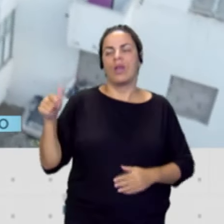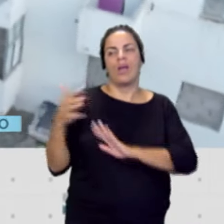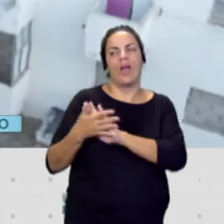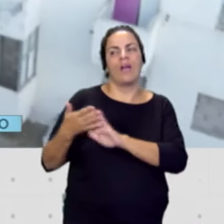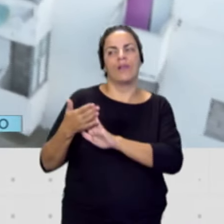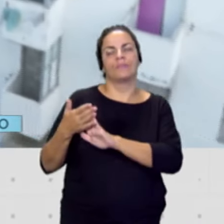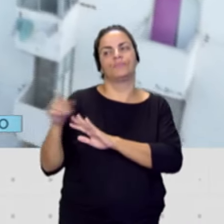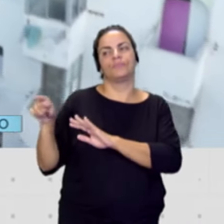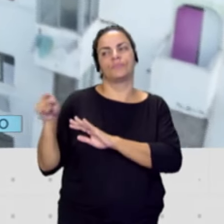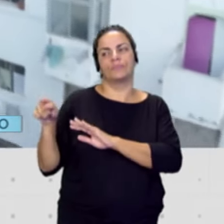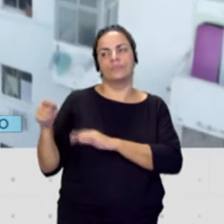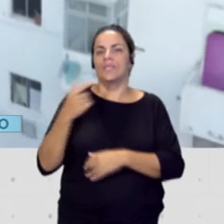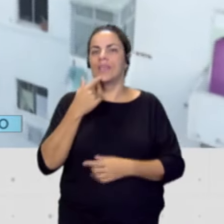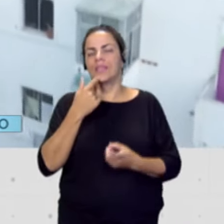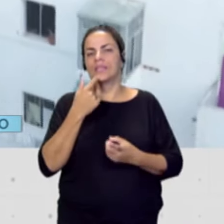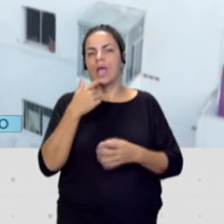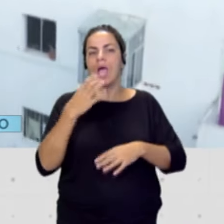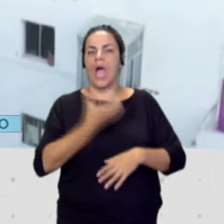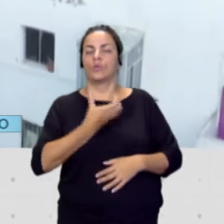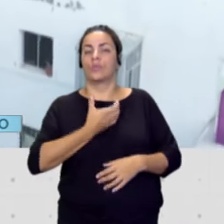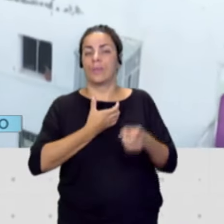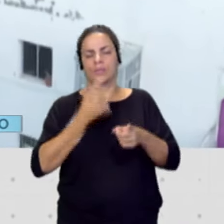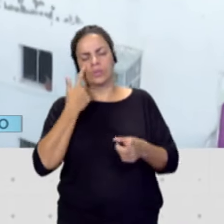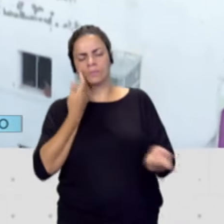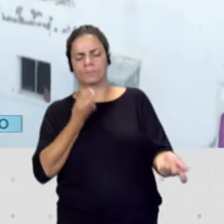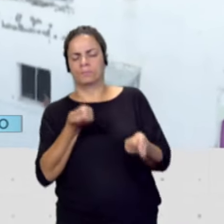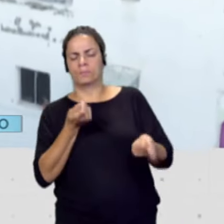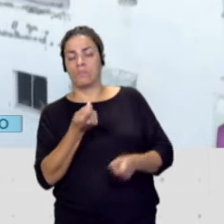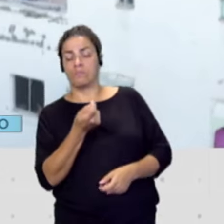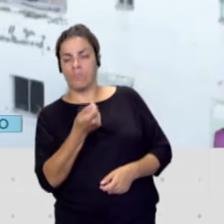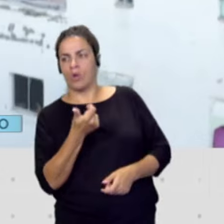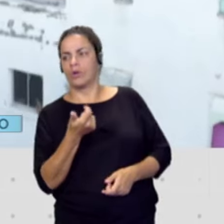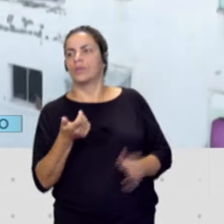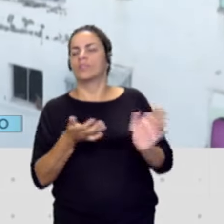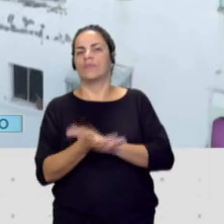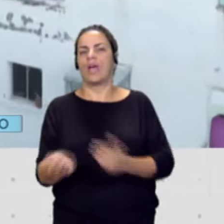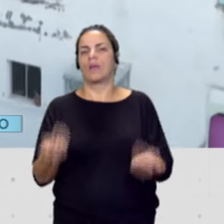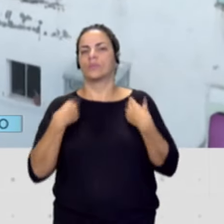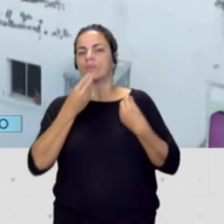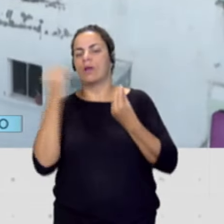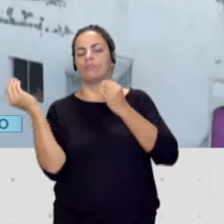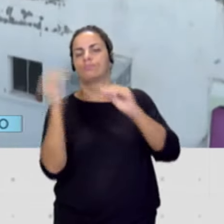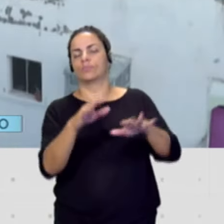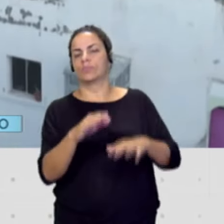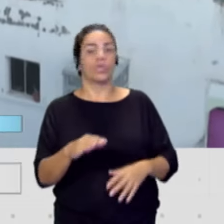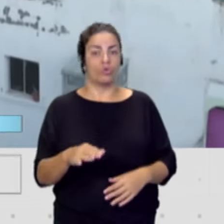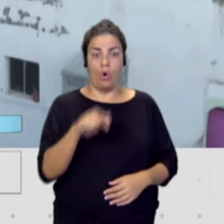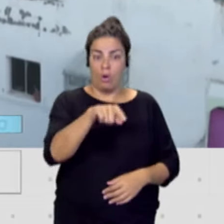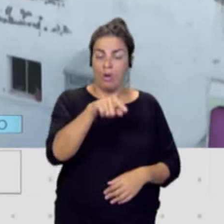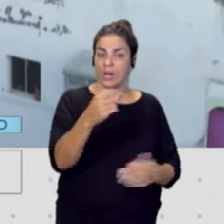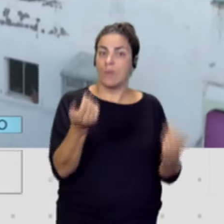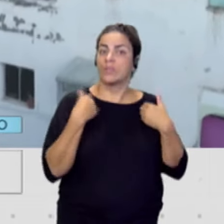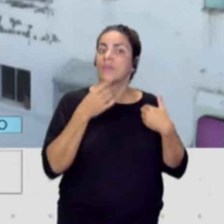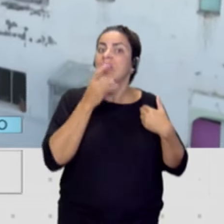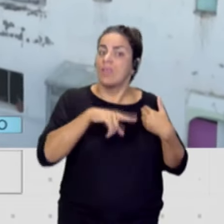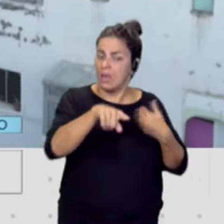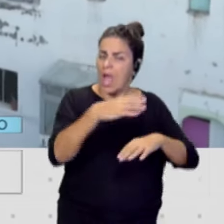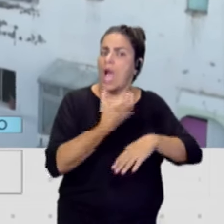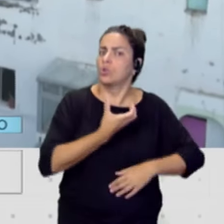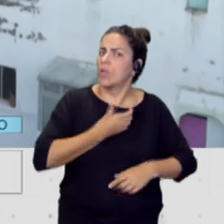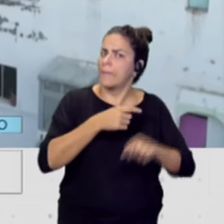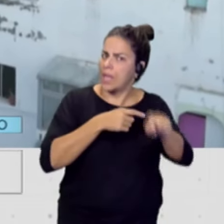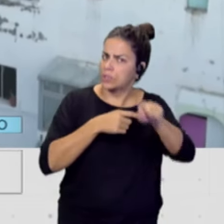la escasa fiscalización al ayuntamiento, eso inmediatamente traslada la responsabilidad en otro lado, y la tiene el ayuntamiento, la tiene la administración. Y esto pasa en